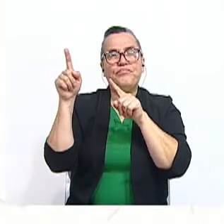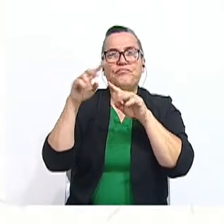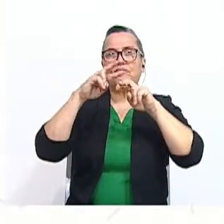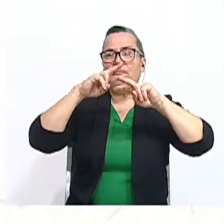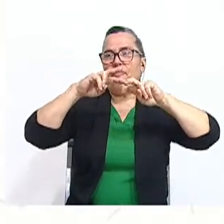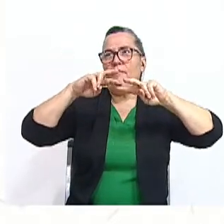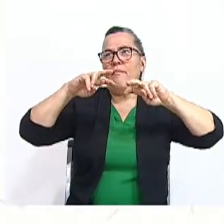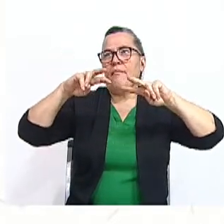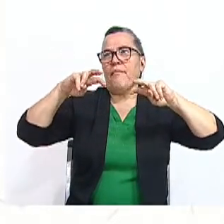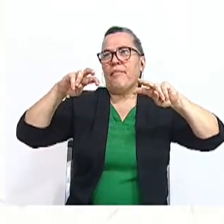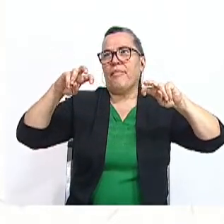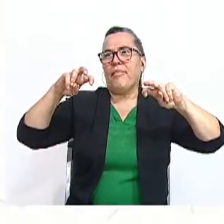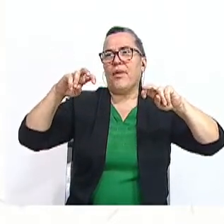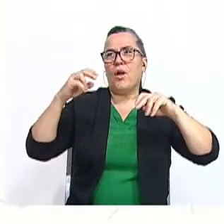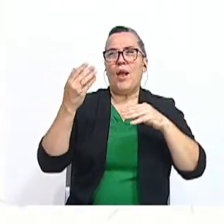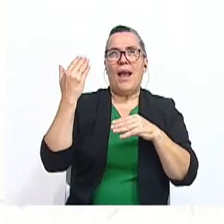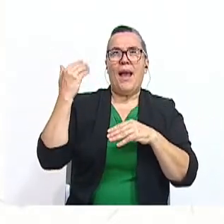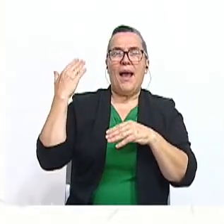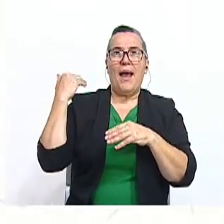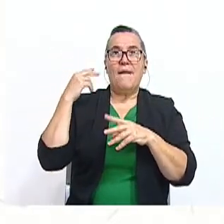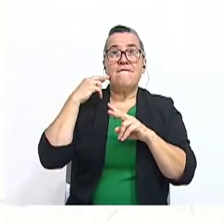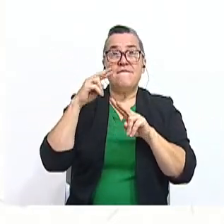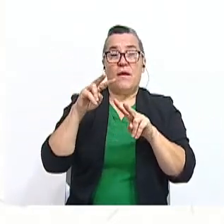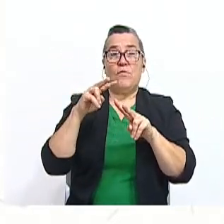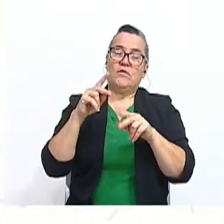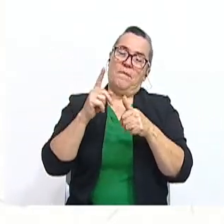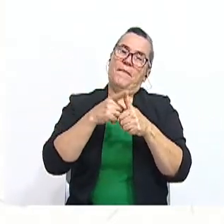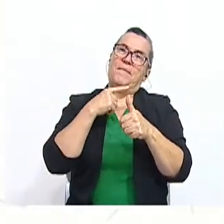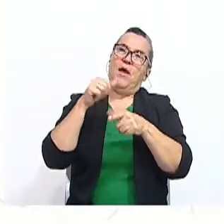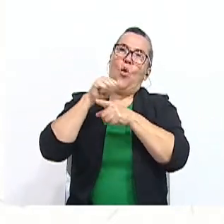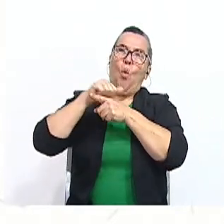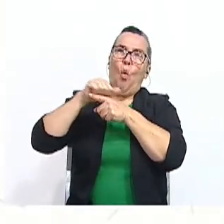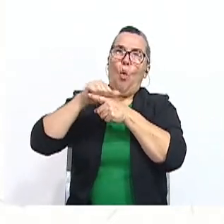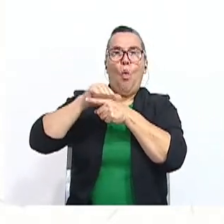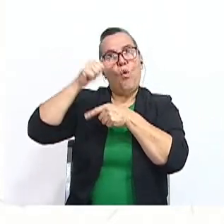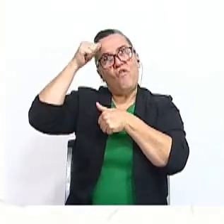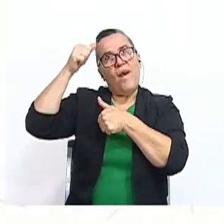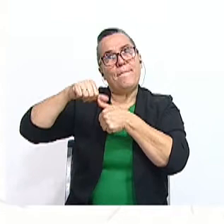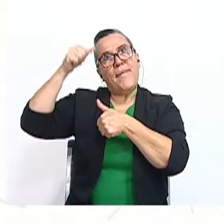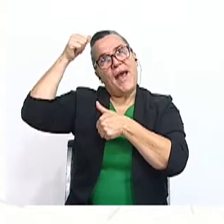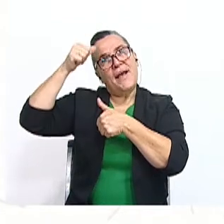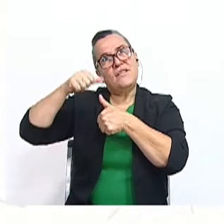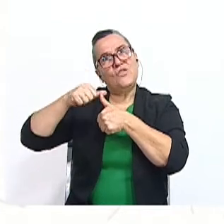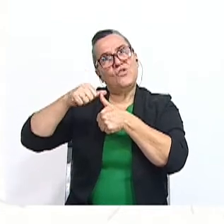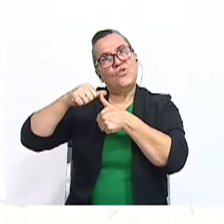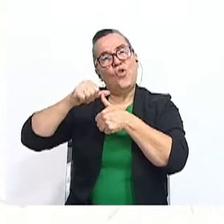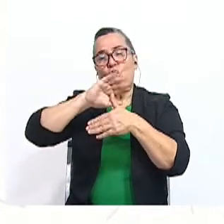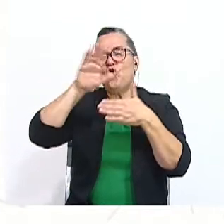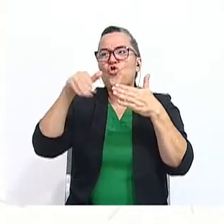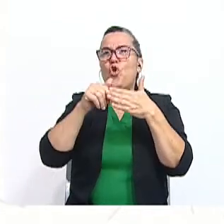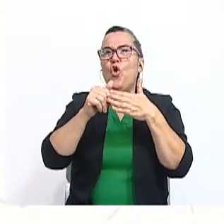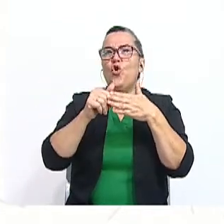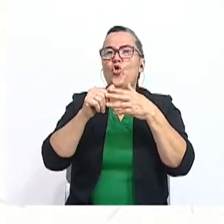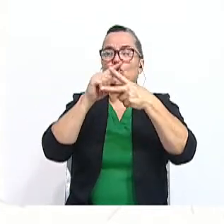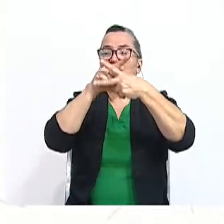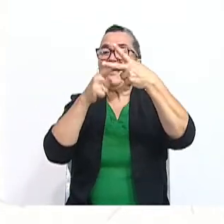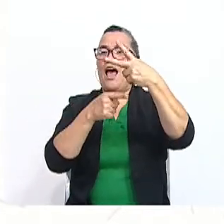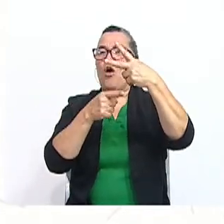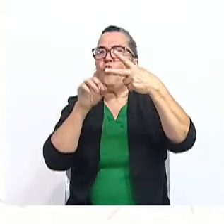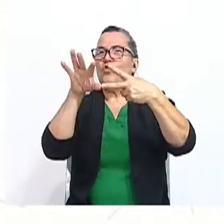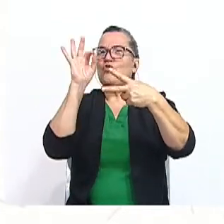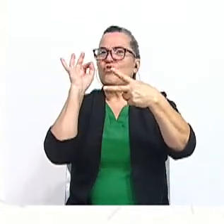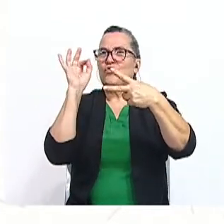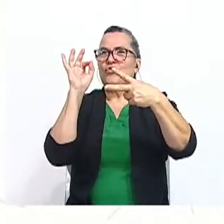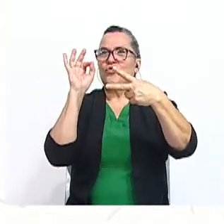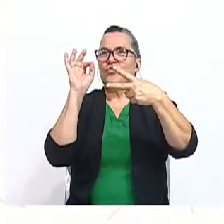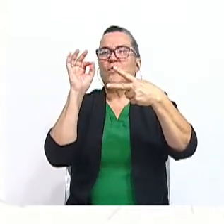analizando todo lo que vimos, ¿les parece? Bueno, primero hagamos un repaso de lo que son todos los ángulos que descubrimos. ¿Cuáles